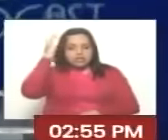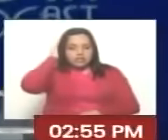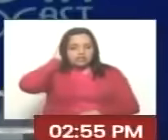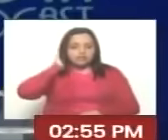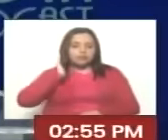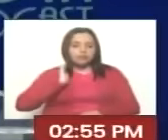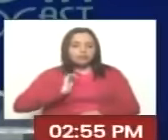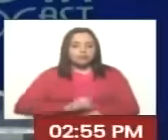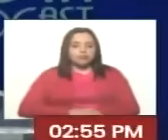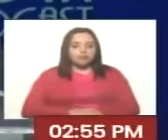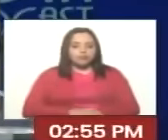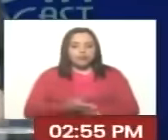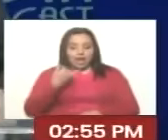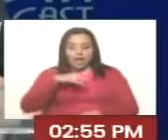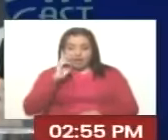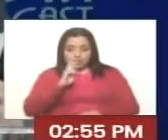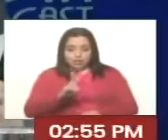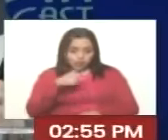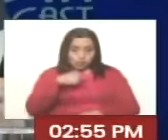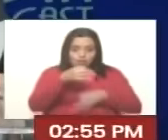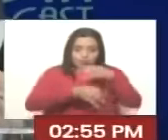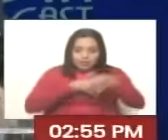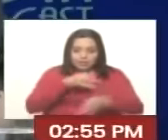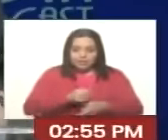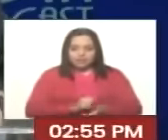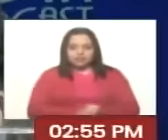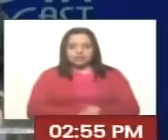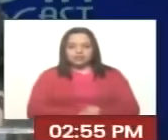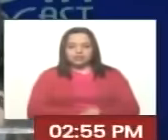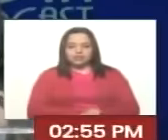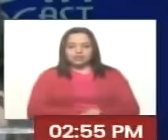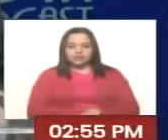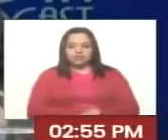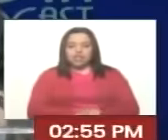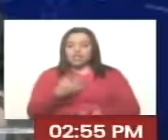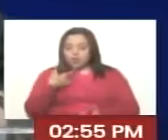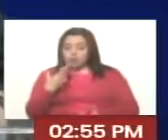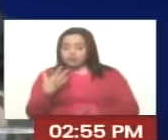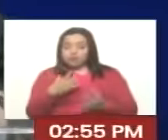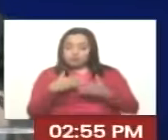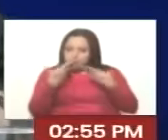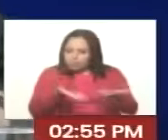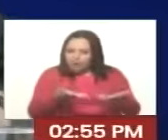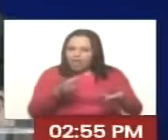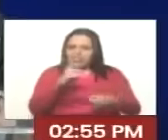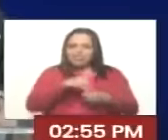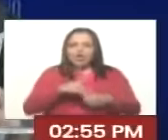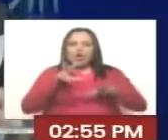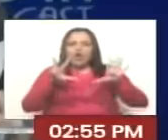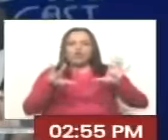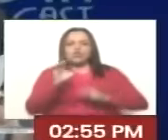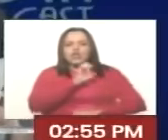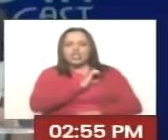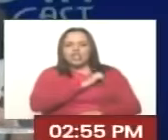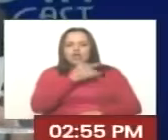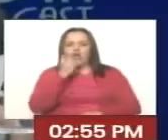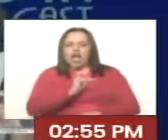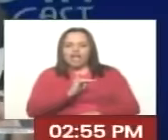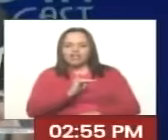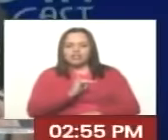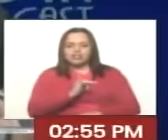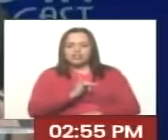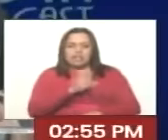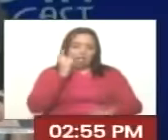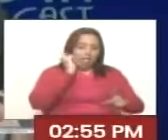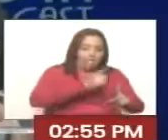visto, y yo te lo voy a detallar. Todo el trabajo que se ha hecho. Yo te voy a detallar. Mira, ve. El 8 de enero fueron acusados.